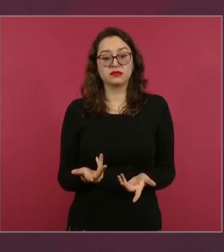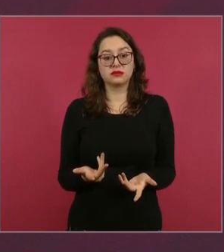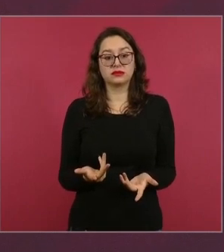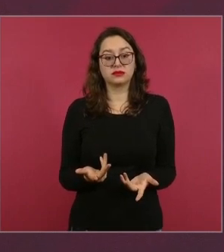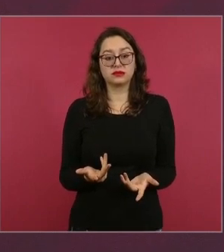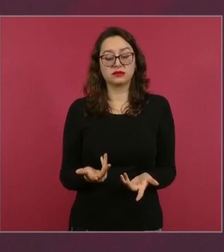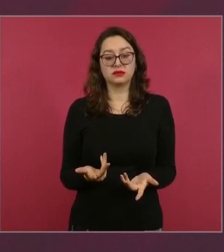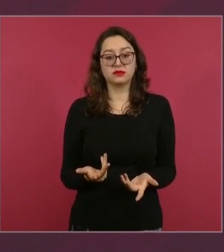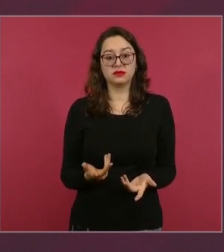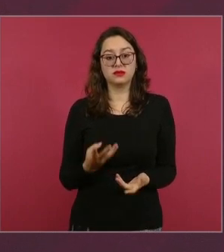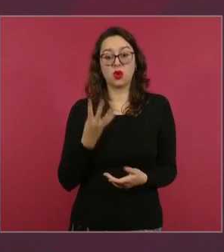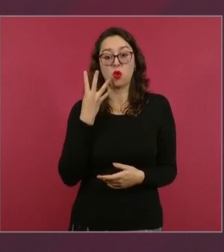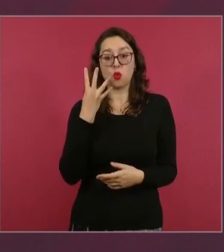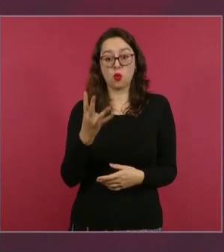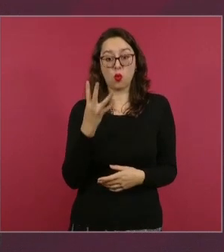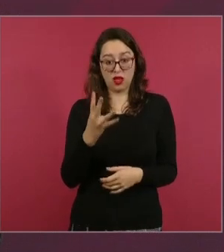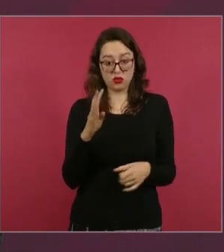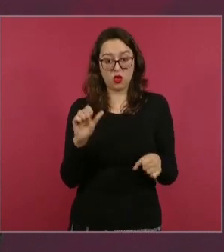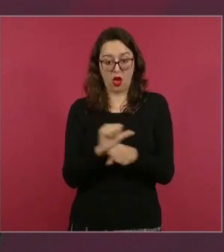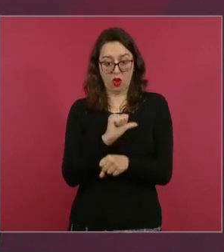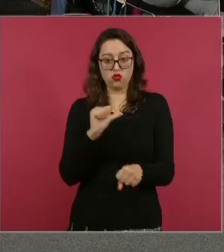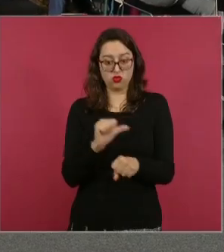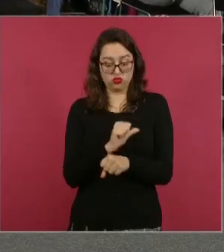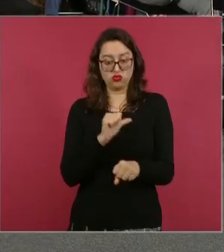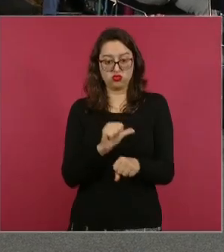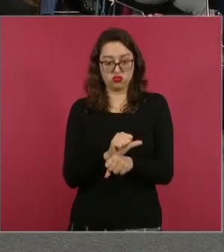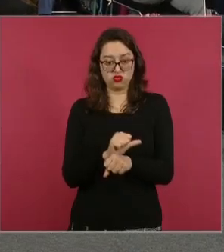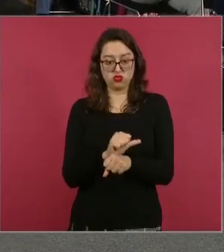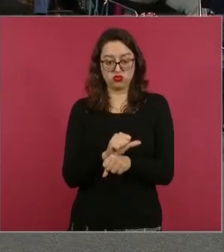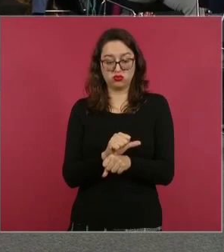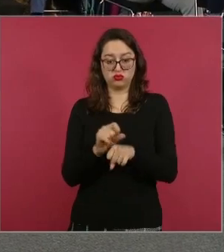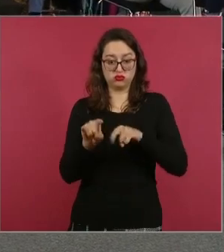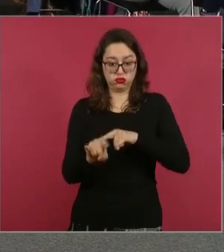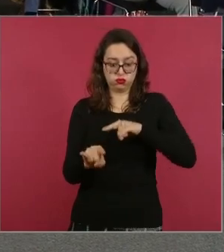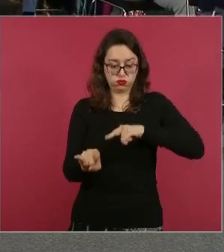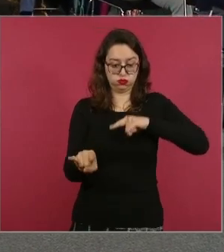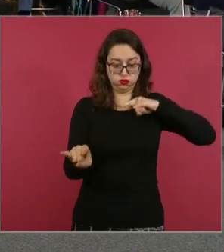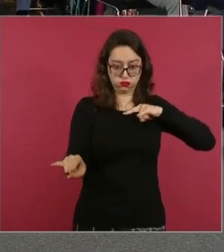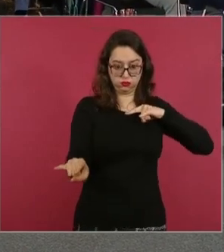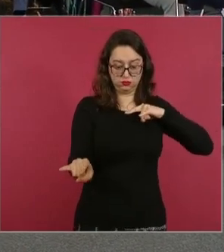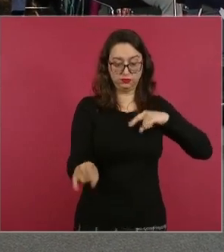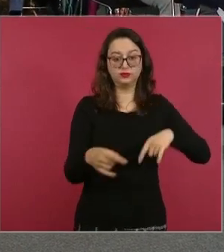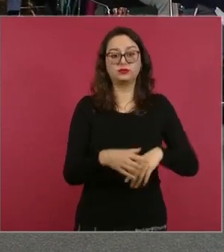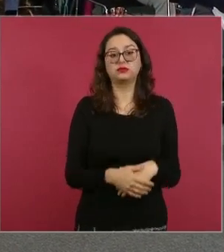tres cuatro vehículos en el